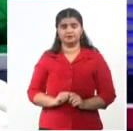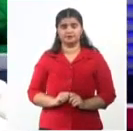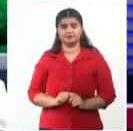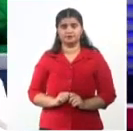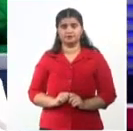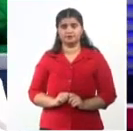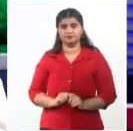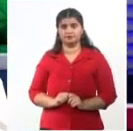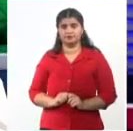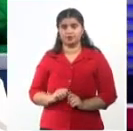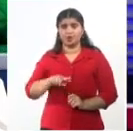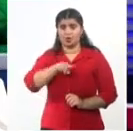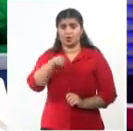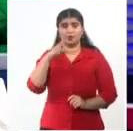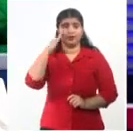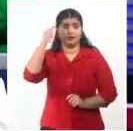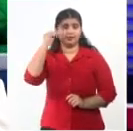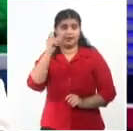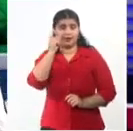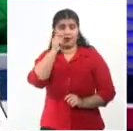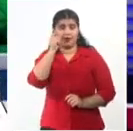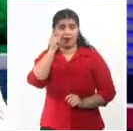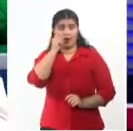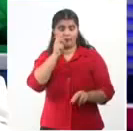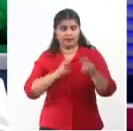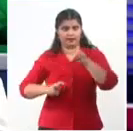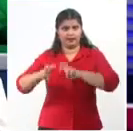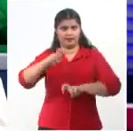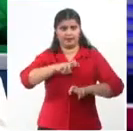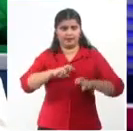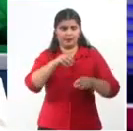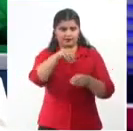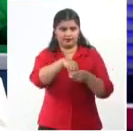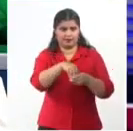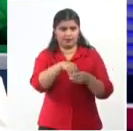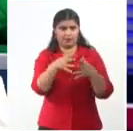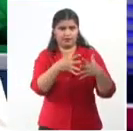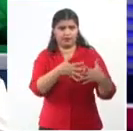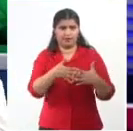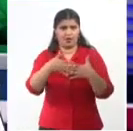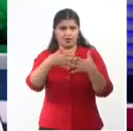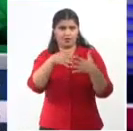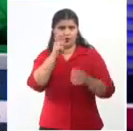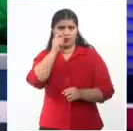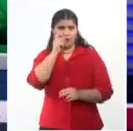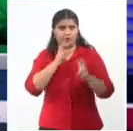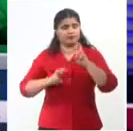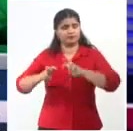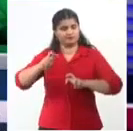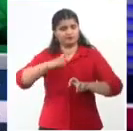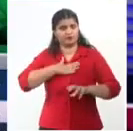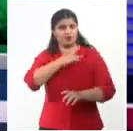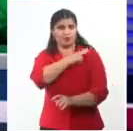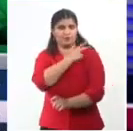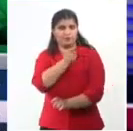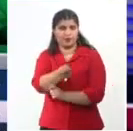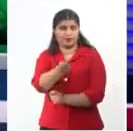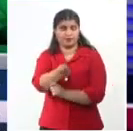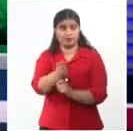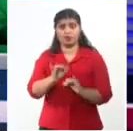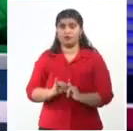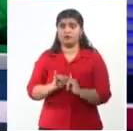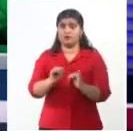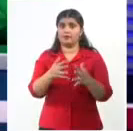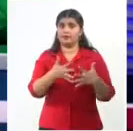el epidemiólogo norteamericano, que ha llevado toda la pandemia, decía que en Estados Unidos debía de estar, porque